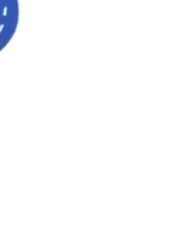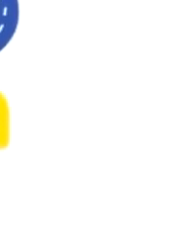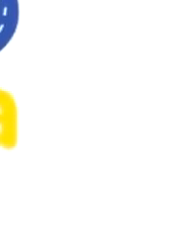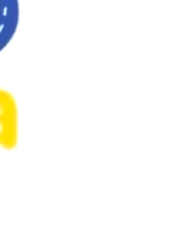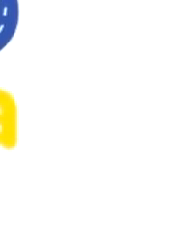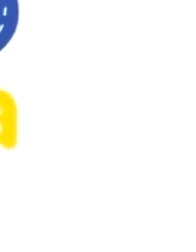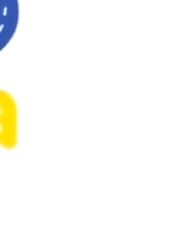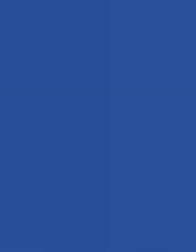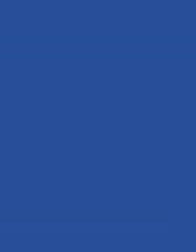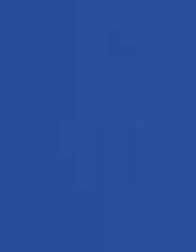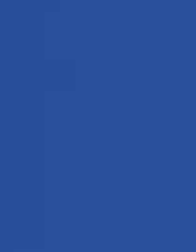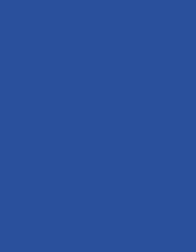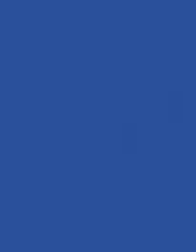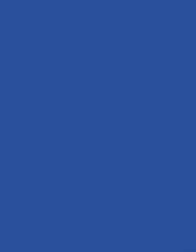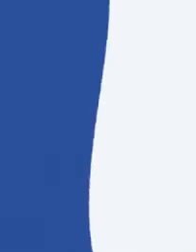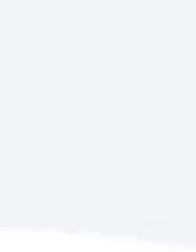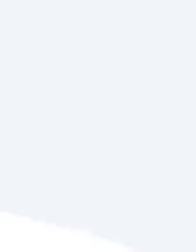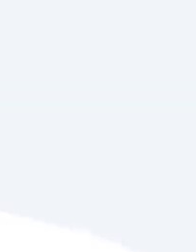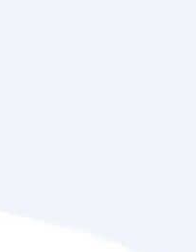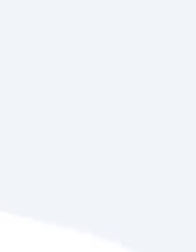en casa.